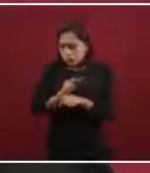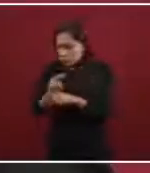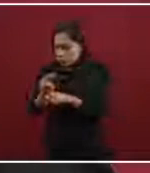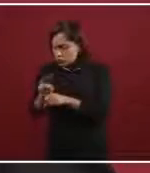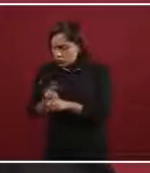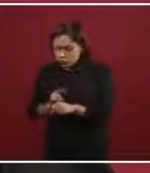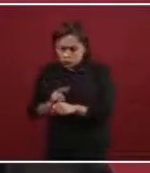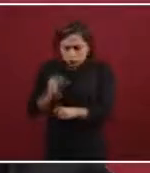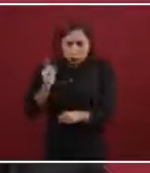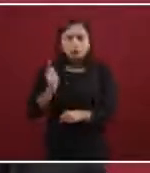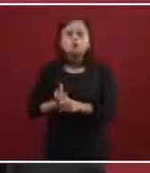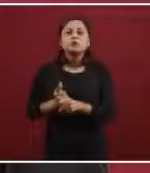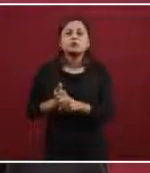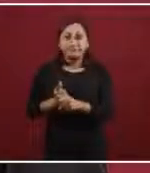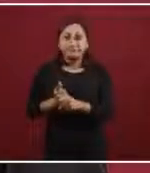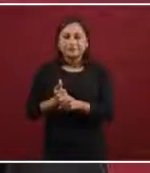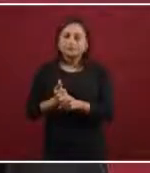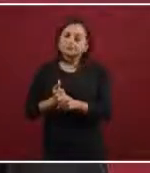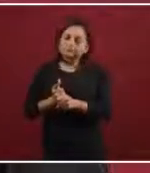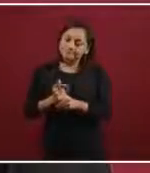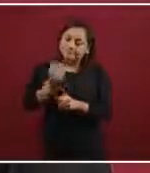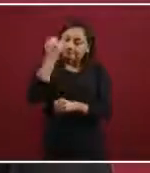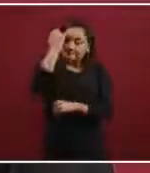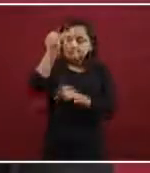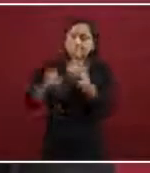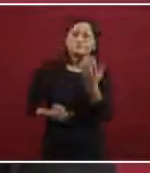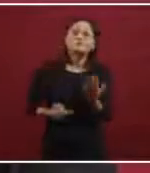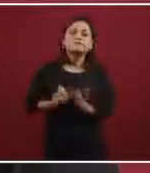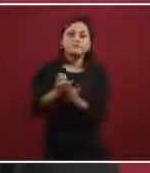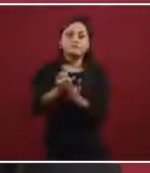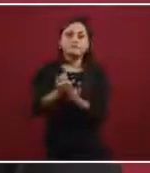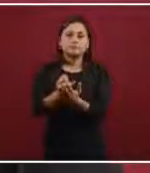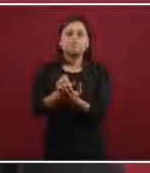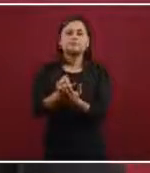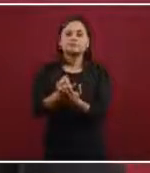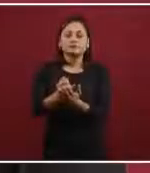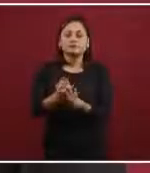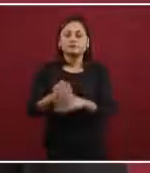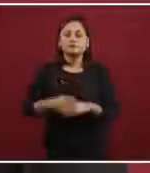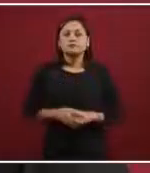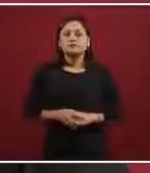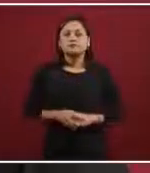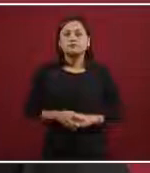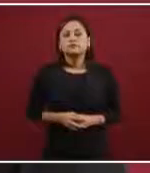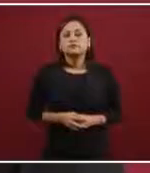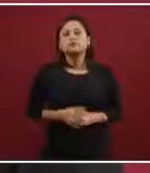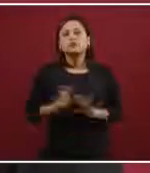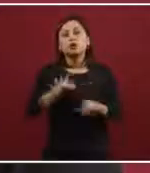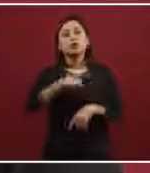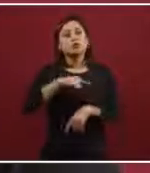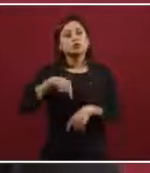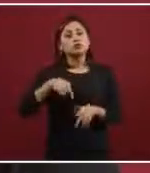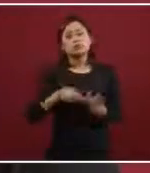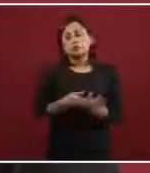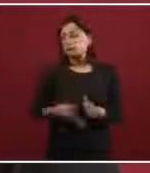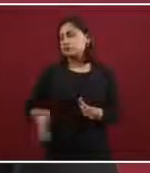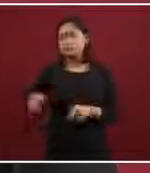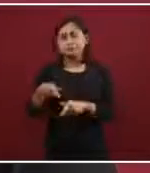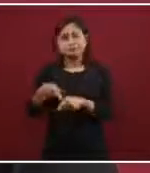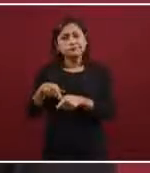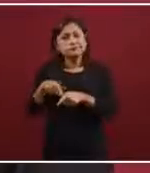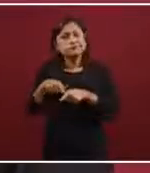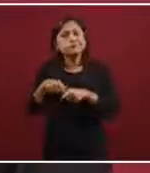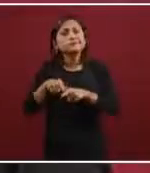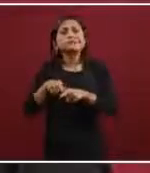vamos a seguir actuando de la misma manera y agradecerle a mucha gente que nos está